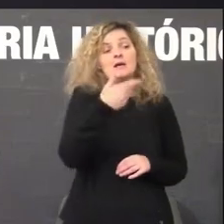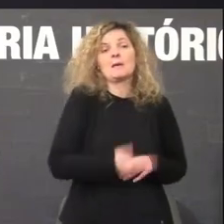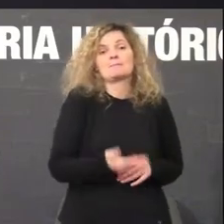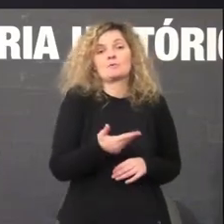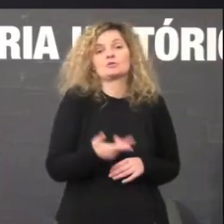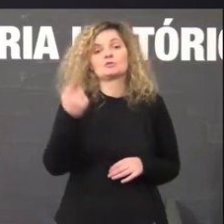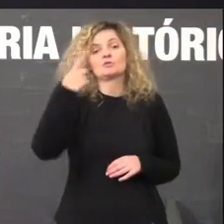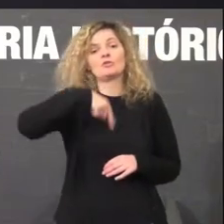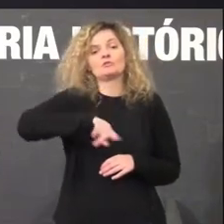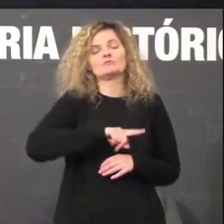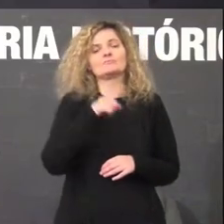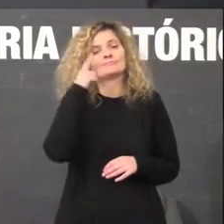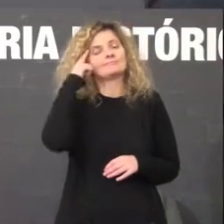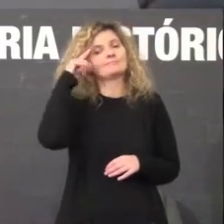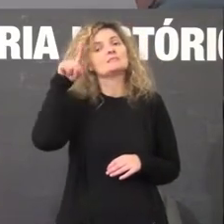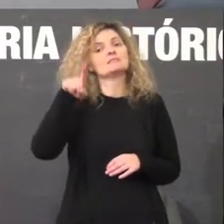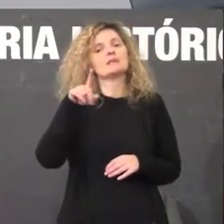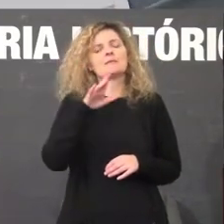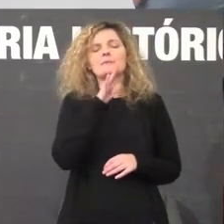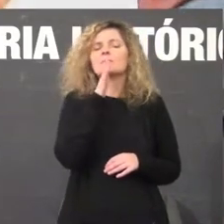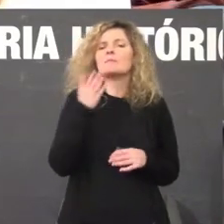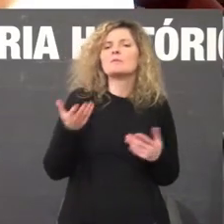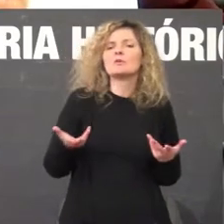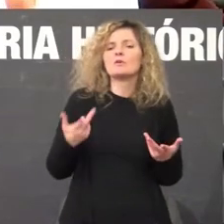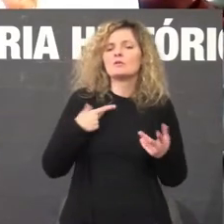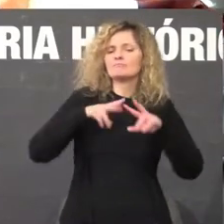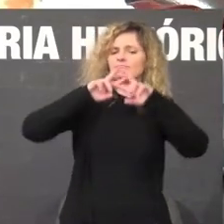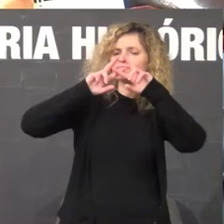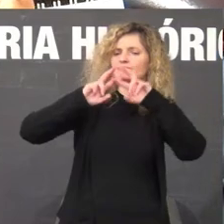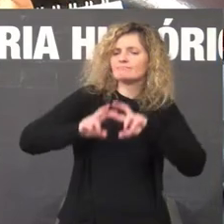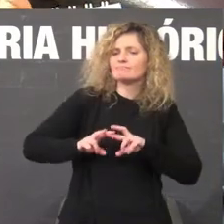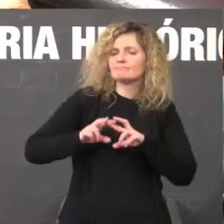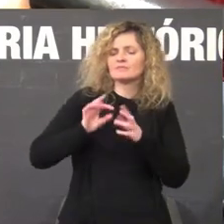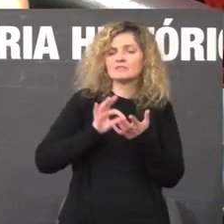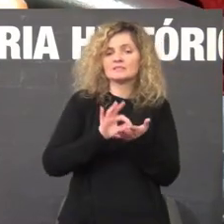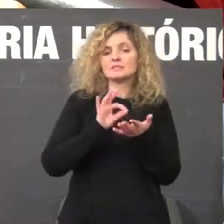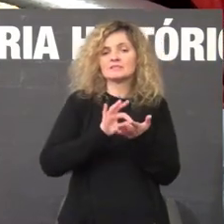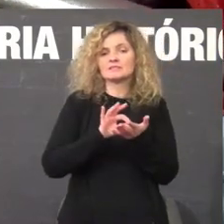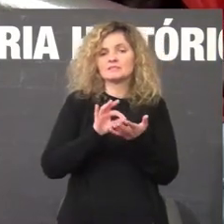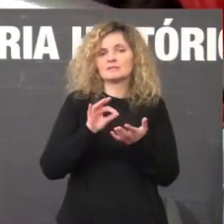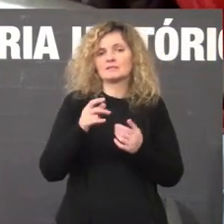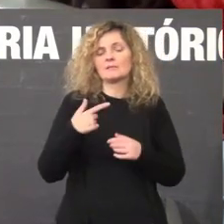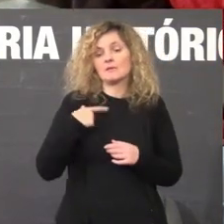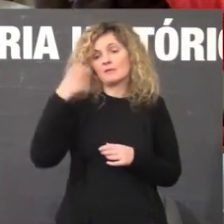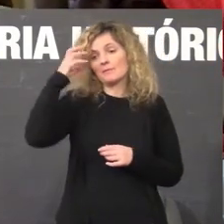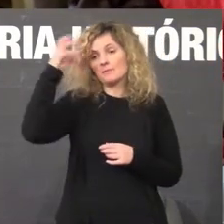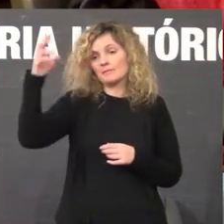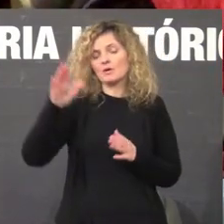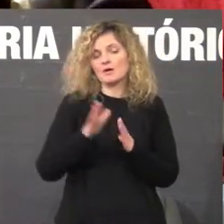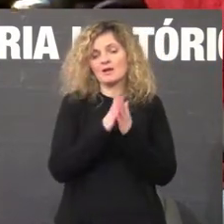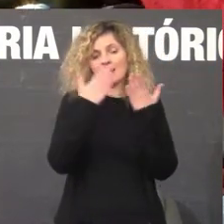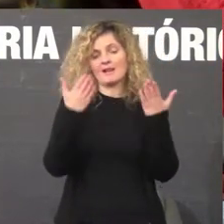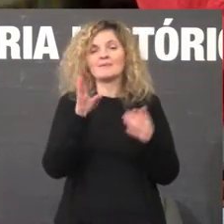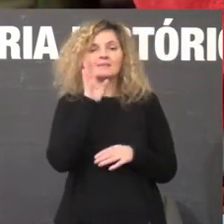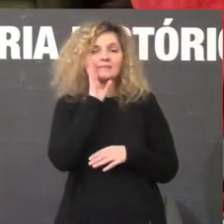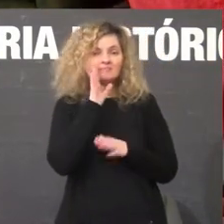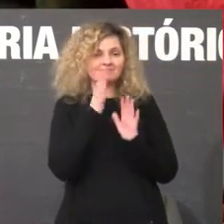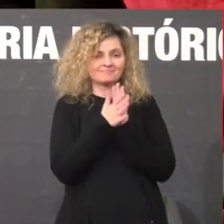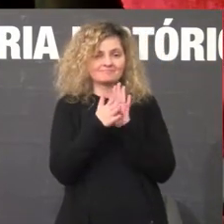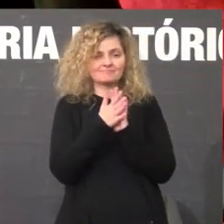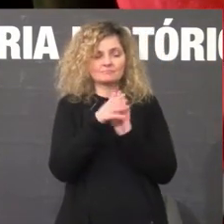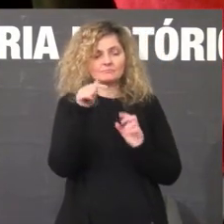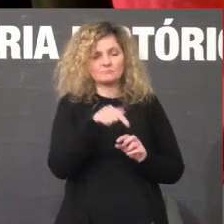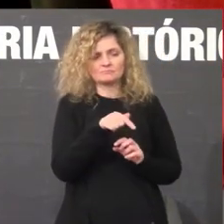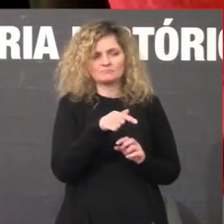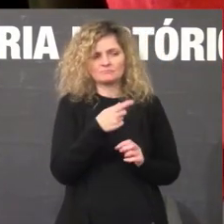esto porque cuando investigué el Servicio de Su Majestad, que es el libro del que hemos hablado, estas